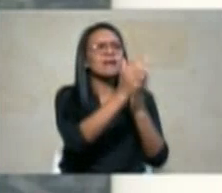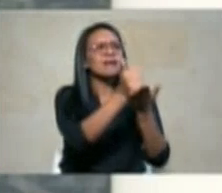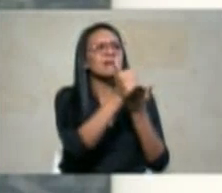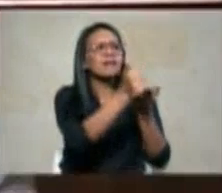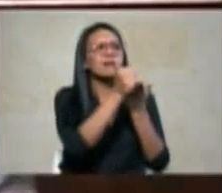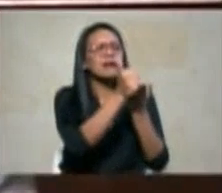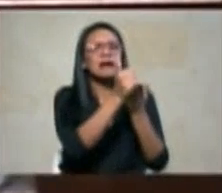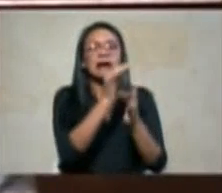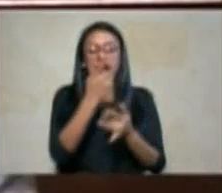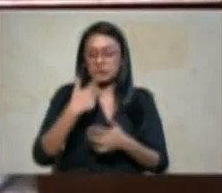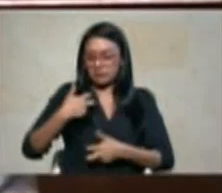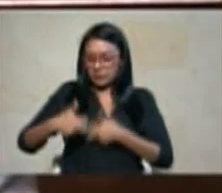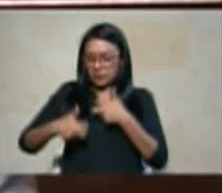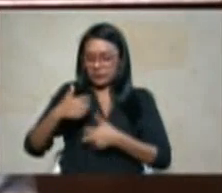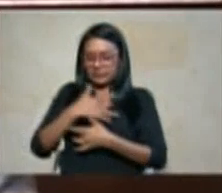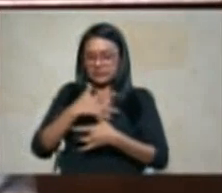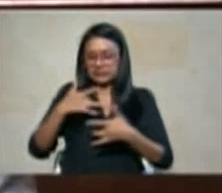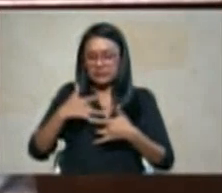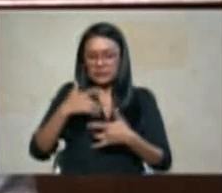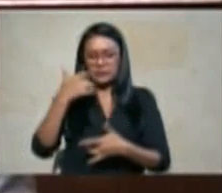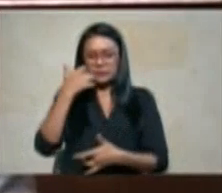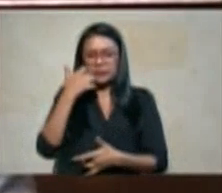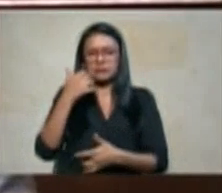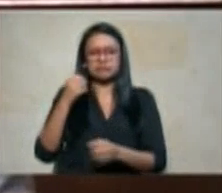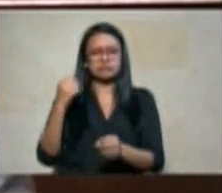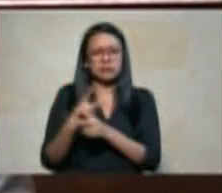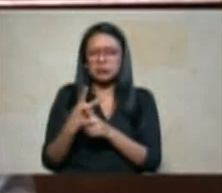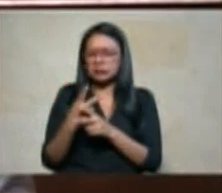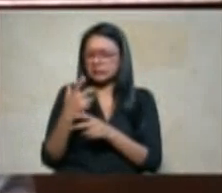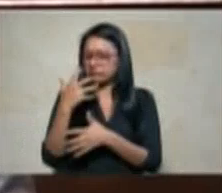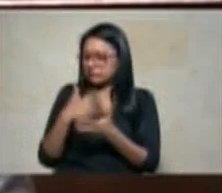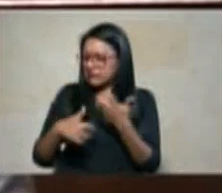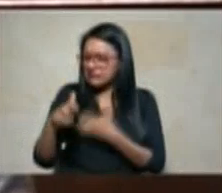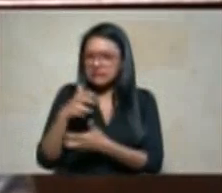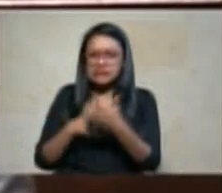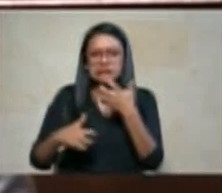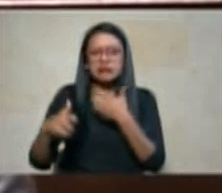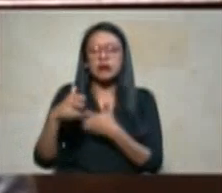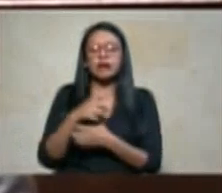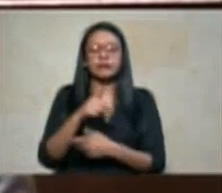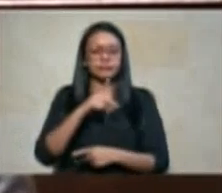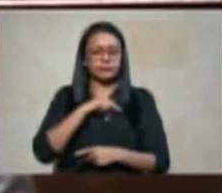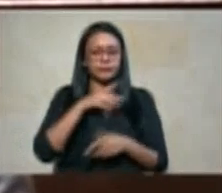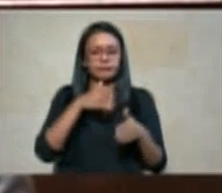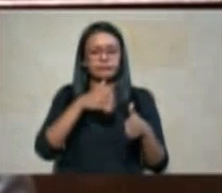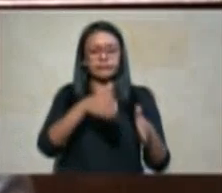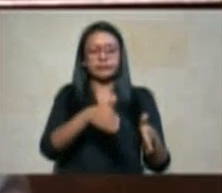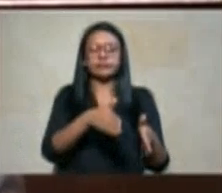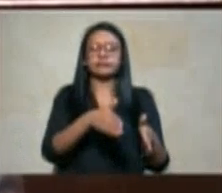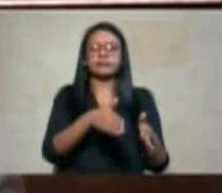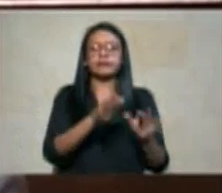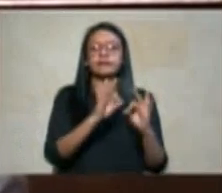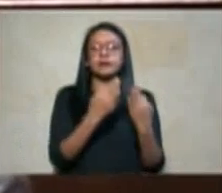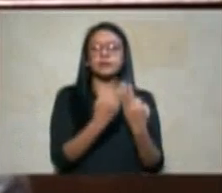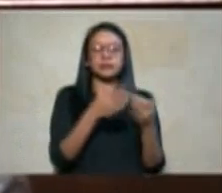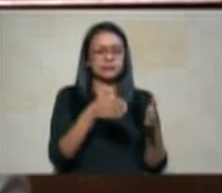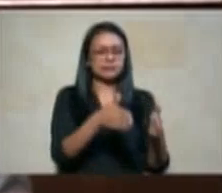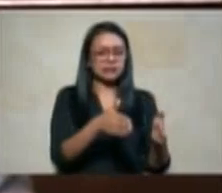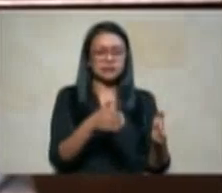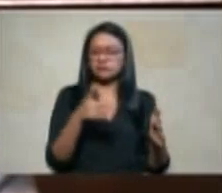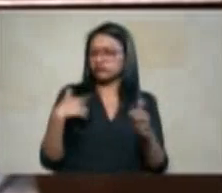Cuando tenían problemas de salud en los momentos más duros de la violencia o cuando tenían que ir a enterrar a sus deudos, a sus